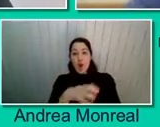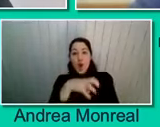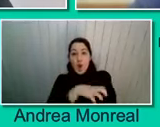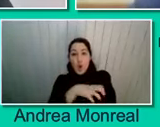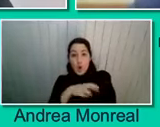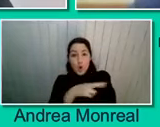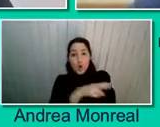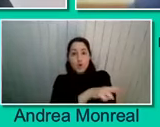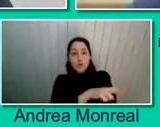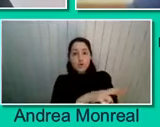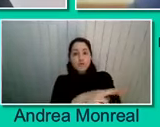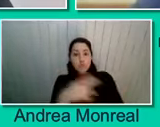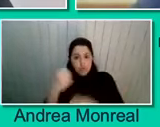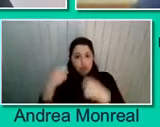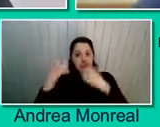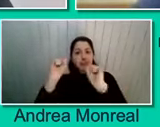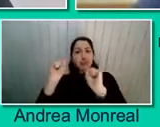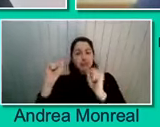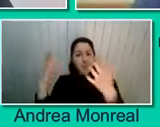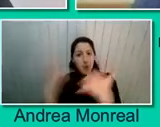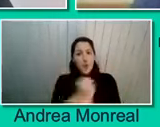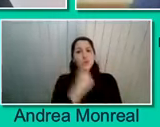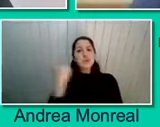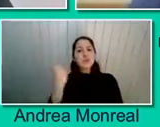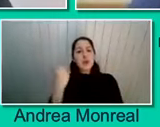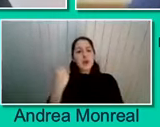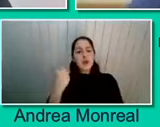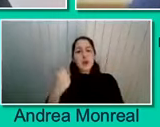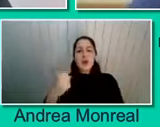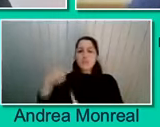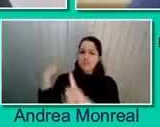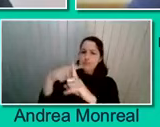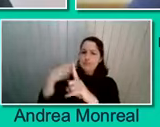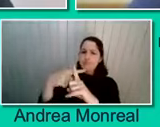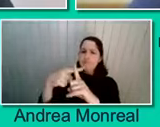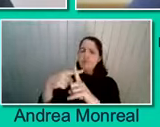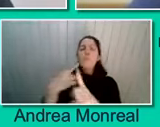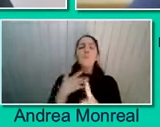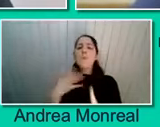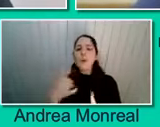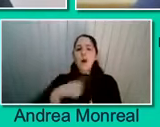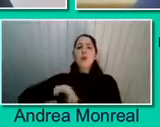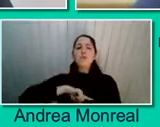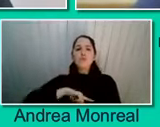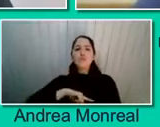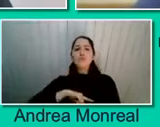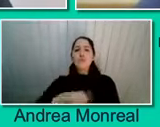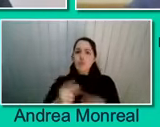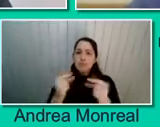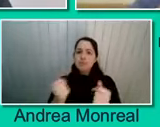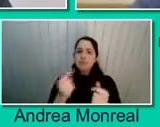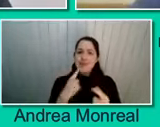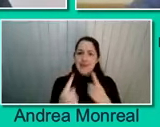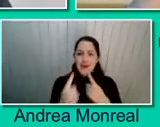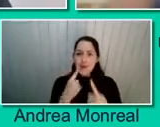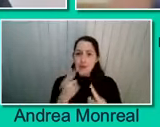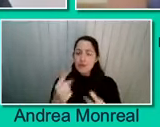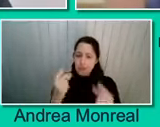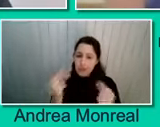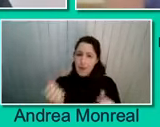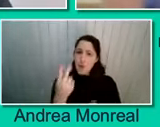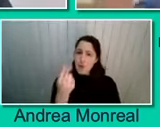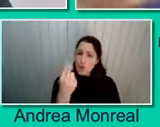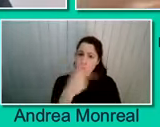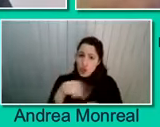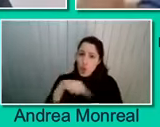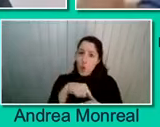fuertemente gracias a que los diagnósticos se hacen rápidamente, incluso en 12 horas, y eso hace que se le pueda avisar. El Servicio